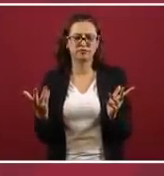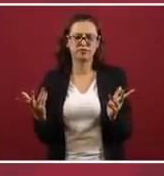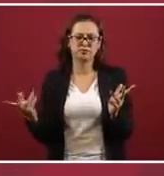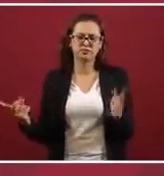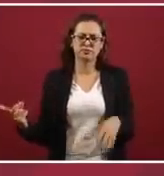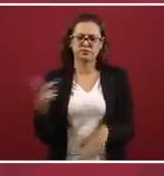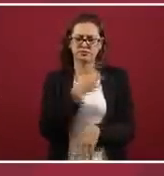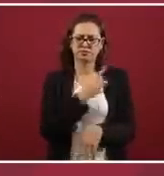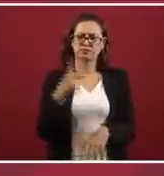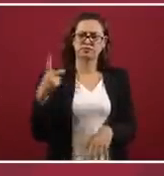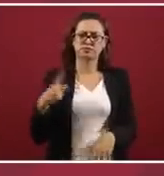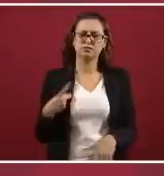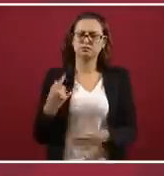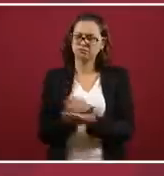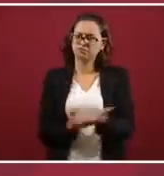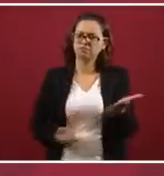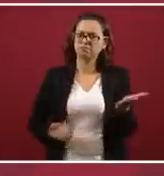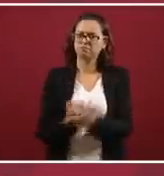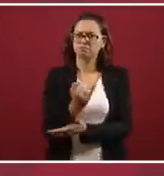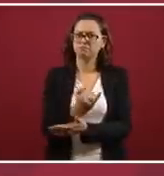resolverse con responsabilidad,